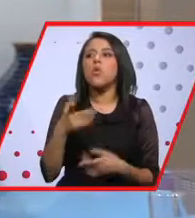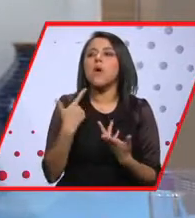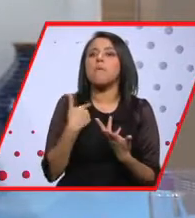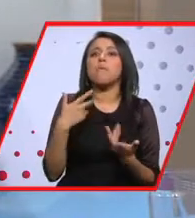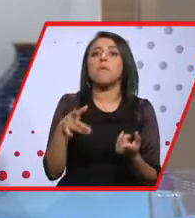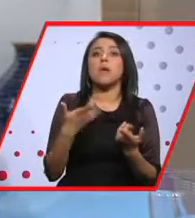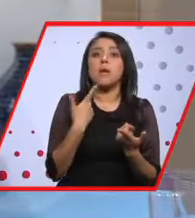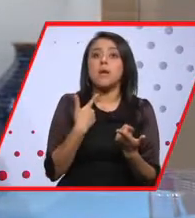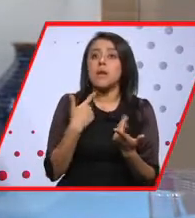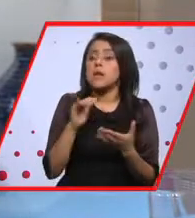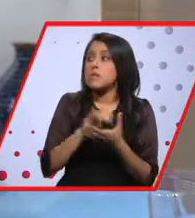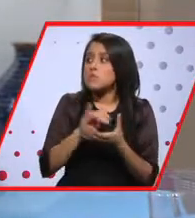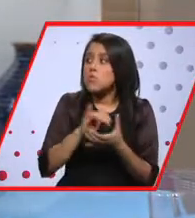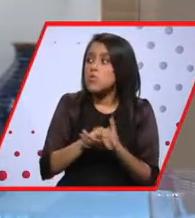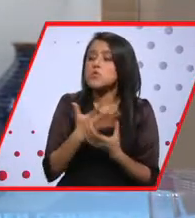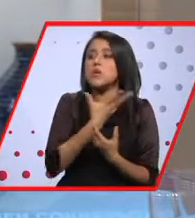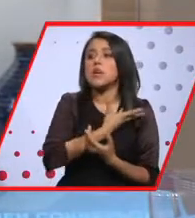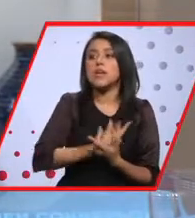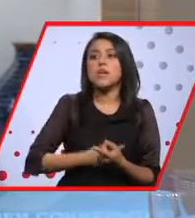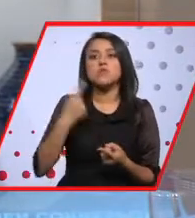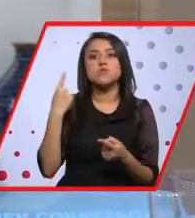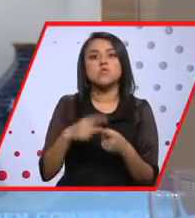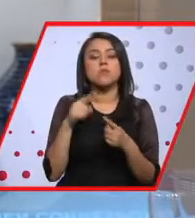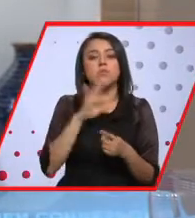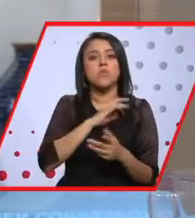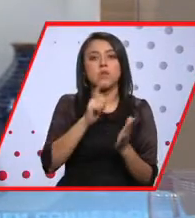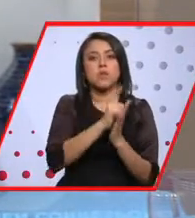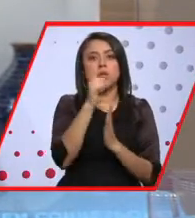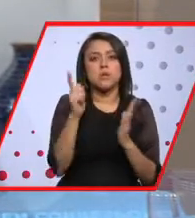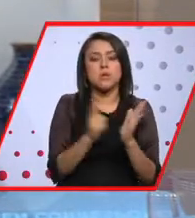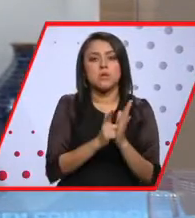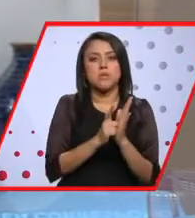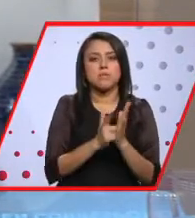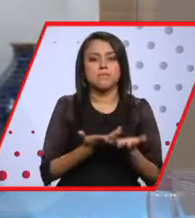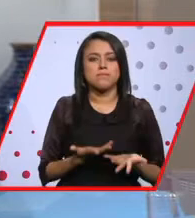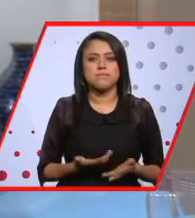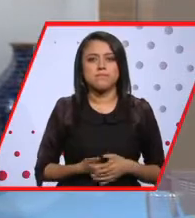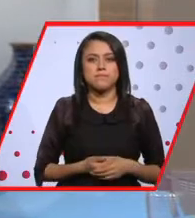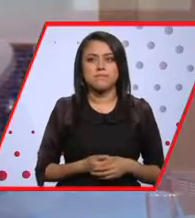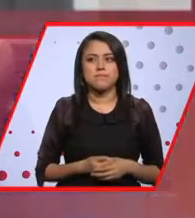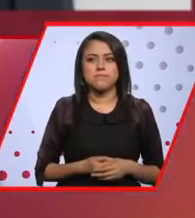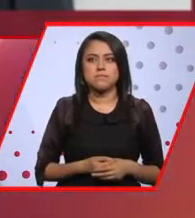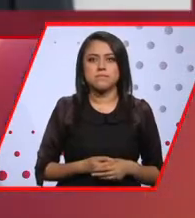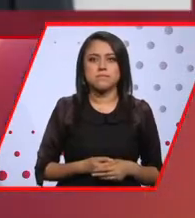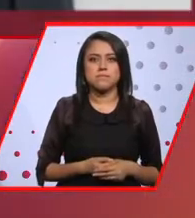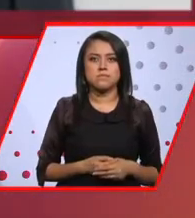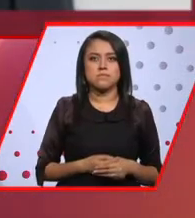hijos, ¿quién entró legal a Guatemala? Así es, porque ellos entraron